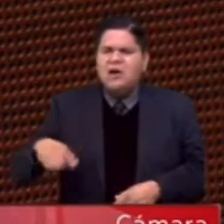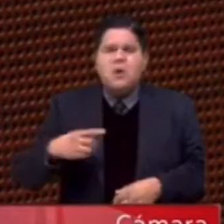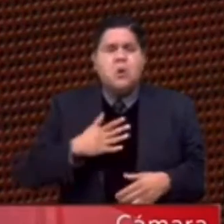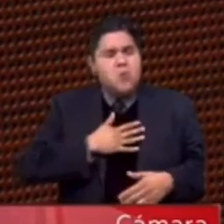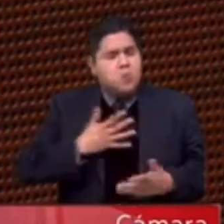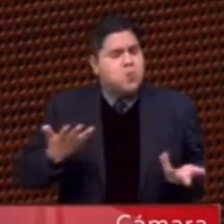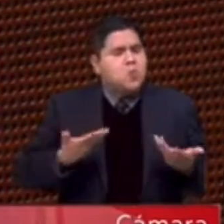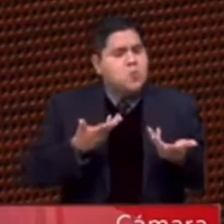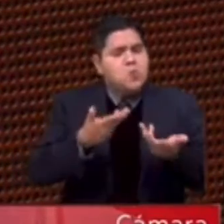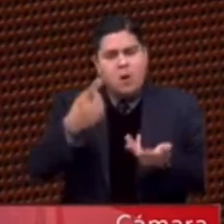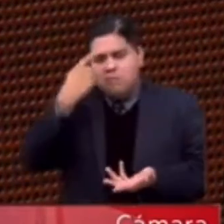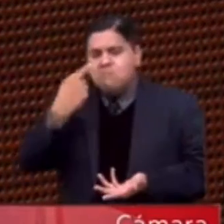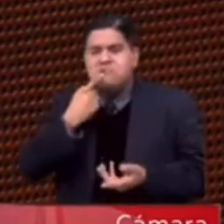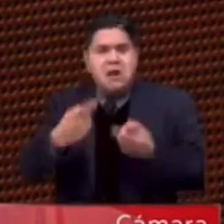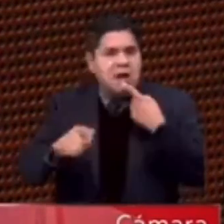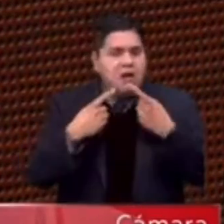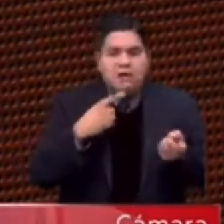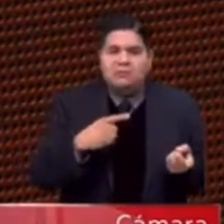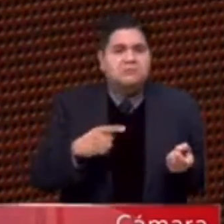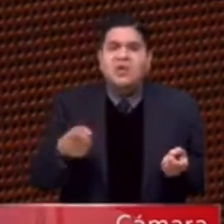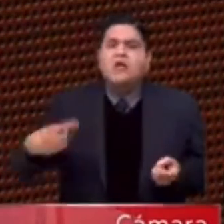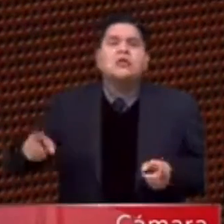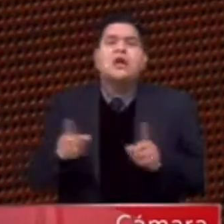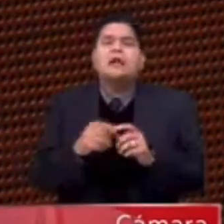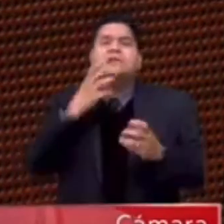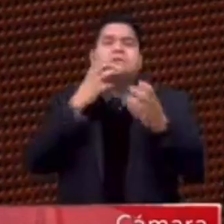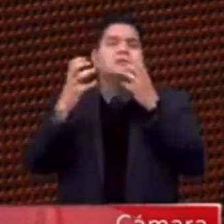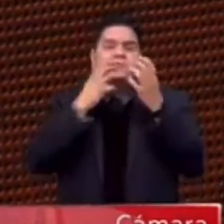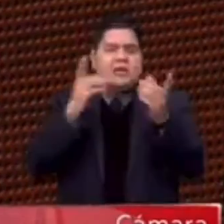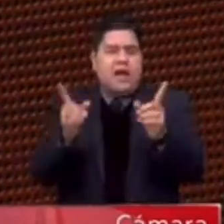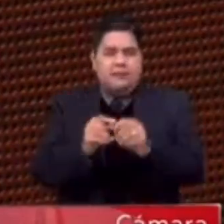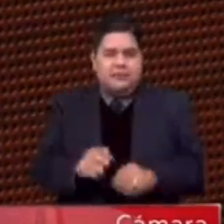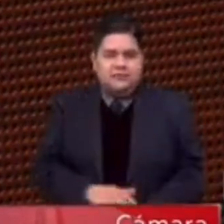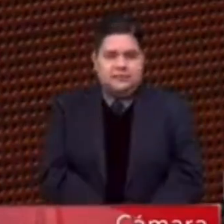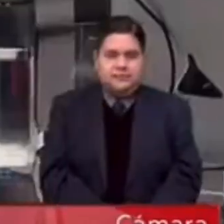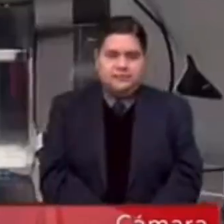ninguna autoridad moral más que los gritos. Es cuanto. Gracias.